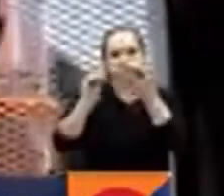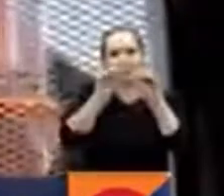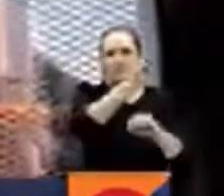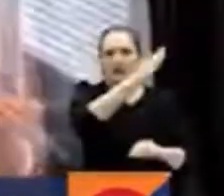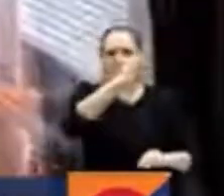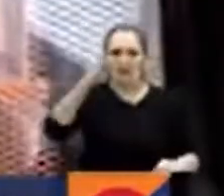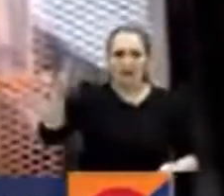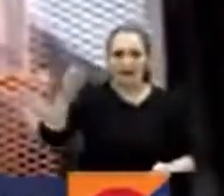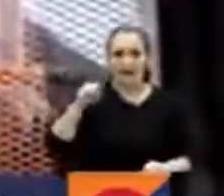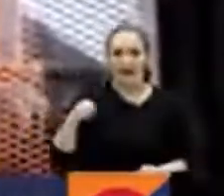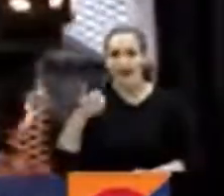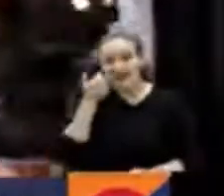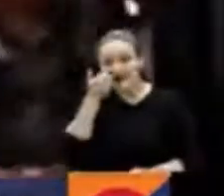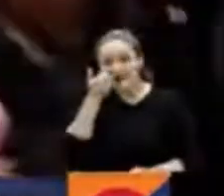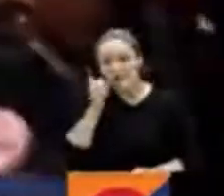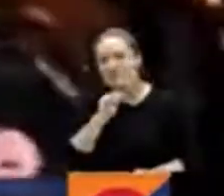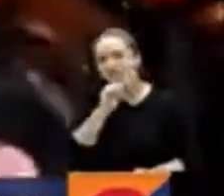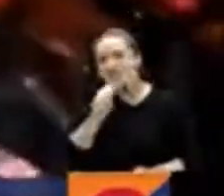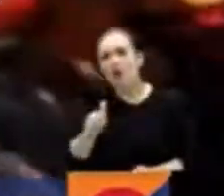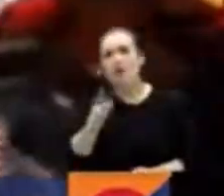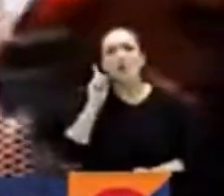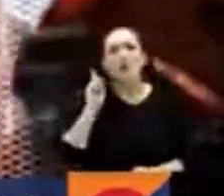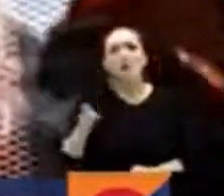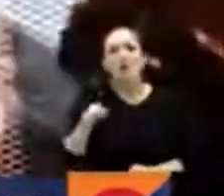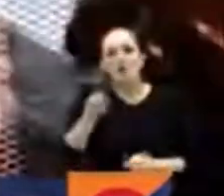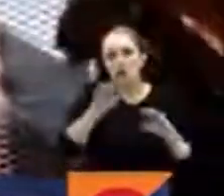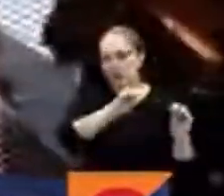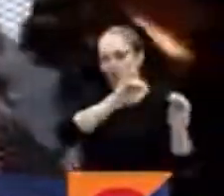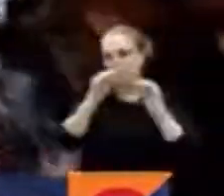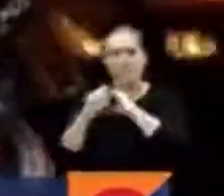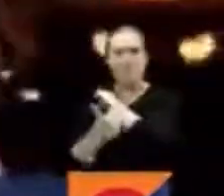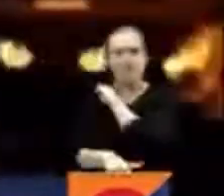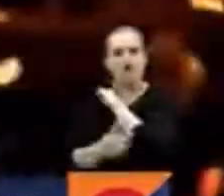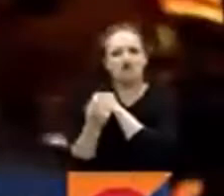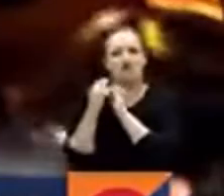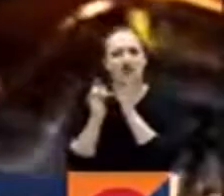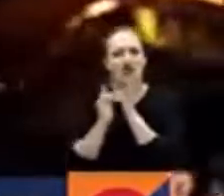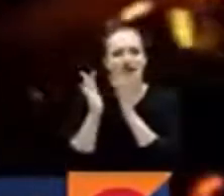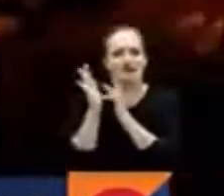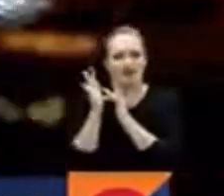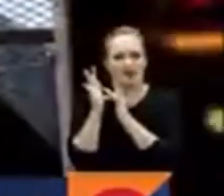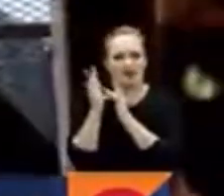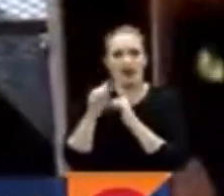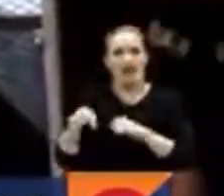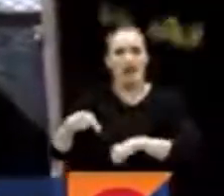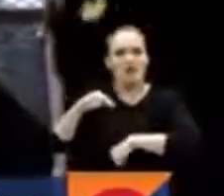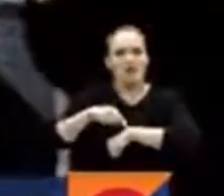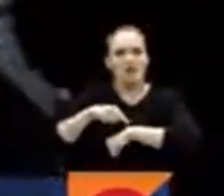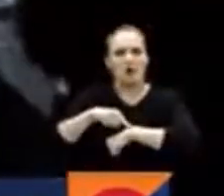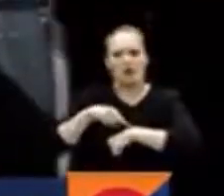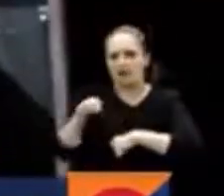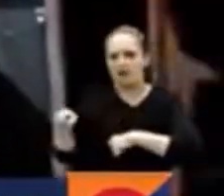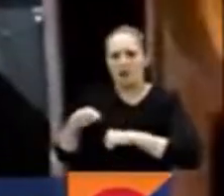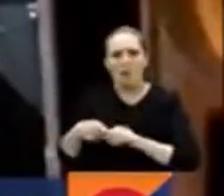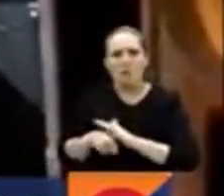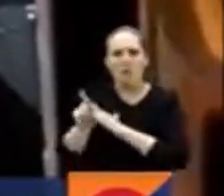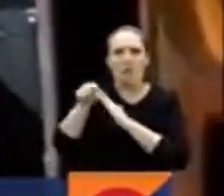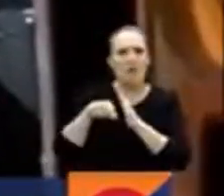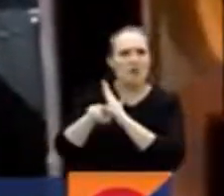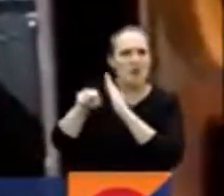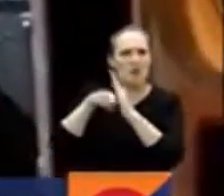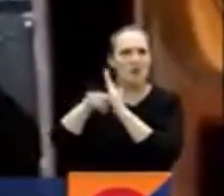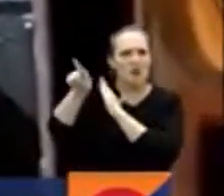abogado, dichas enfermedades aumentaron por el traslado a Boyacá en abril, época en la que fueron reveladas sus salidas clandestinas.